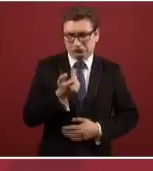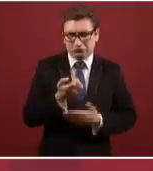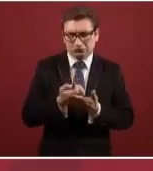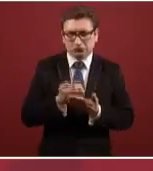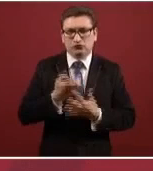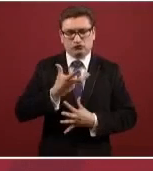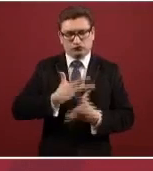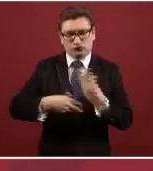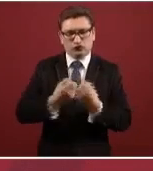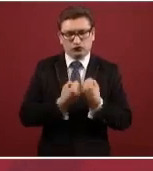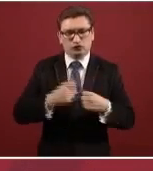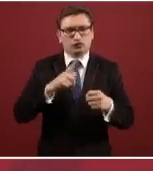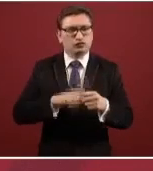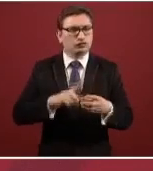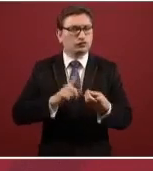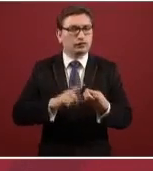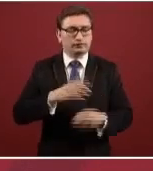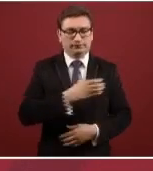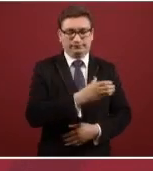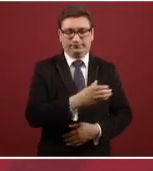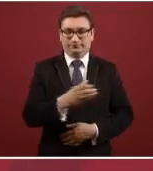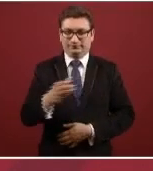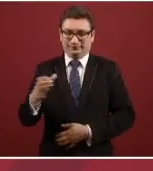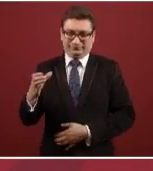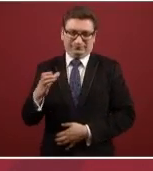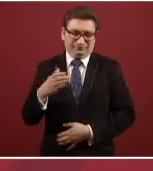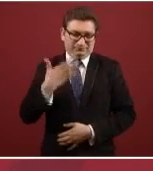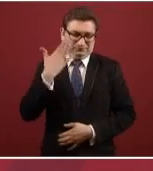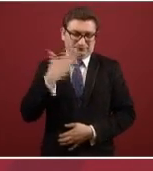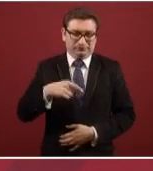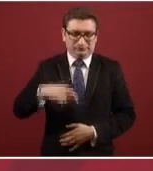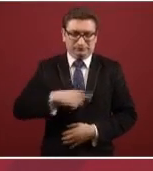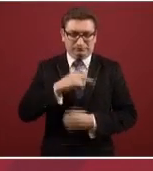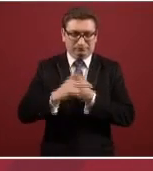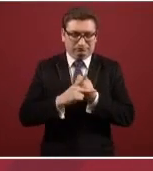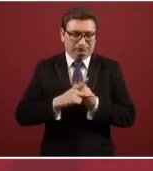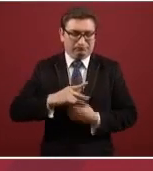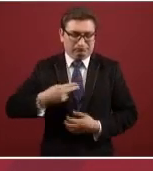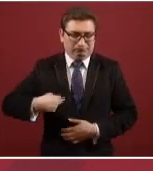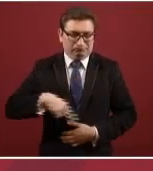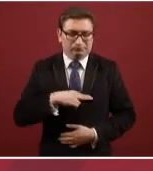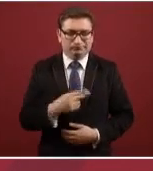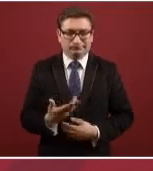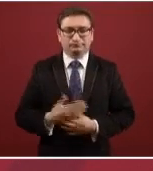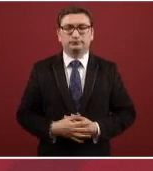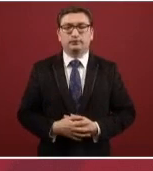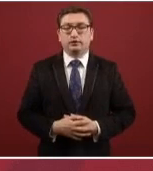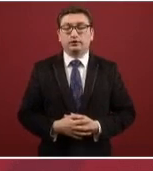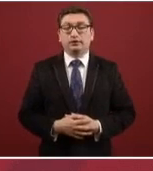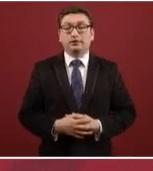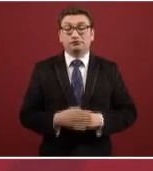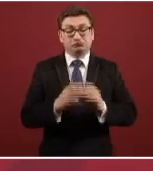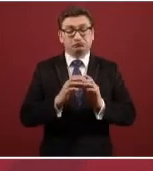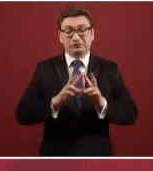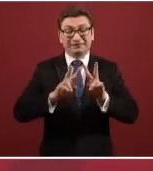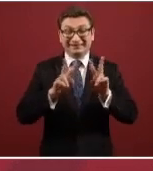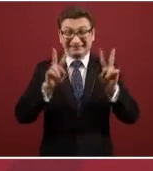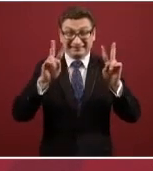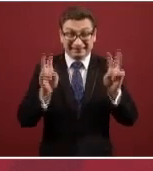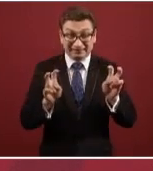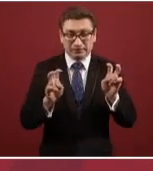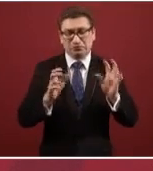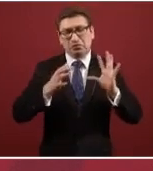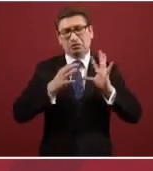sociales en el campo de nuestro país. Se ha hablado poco, se